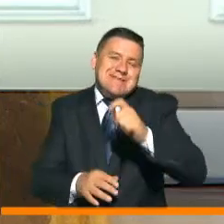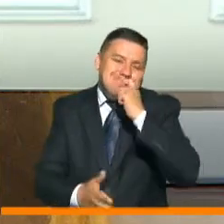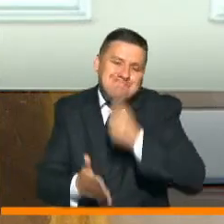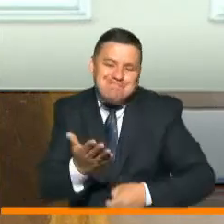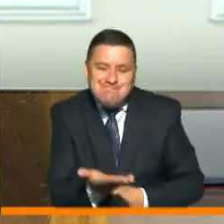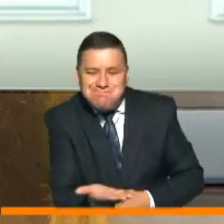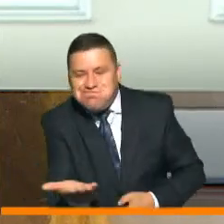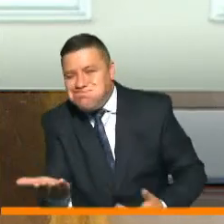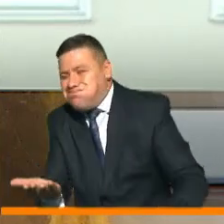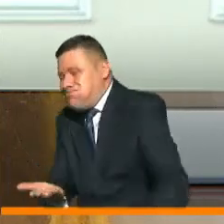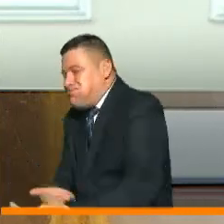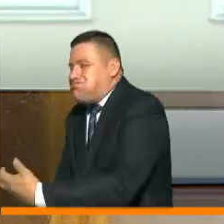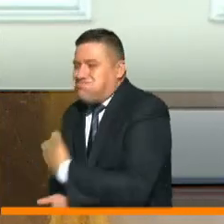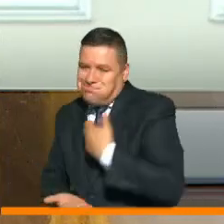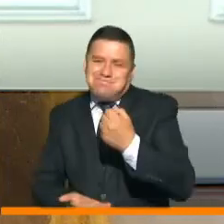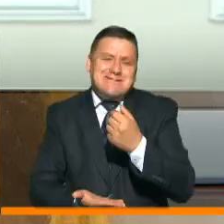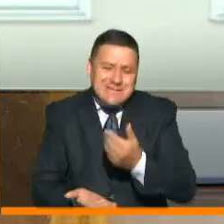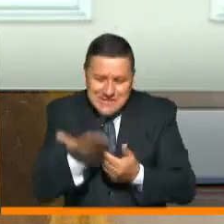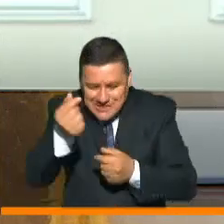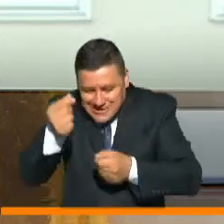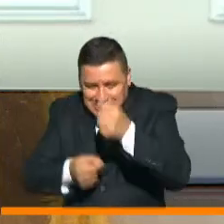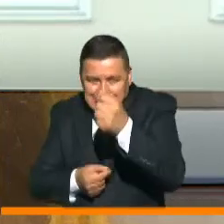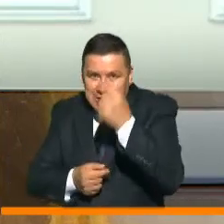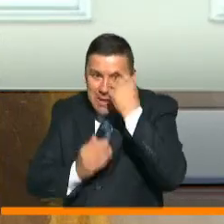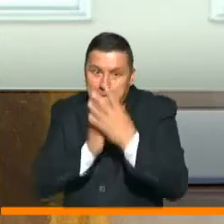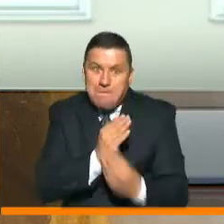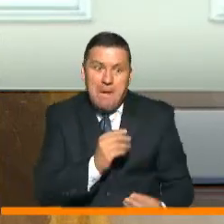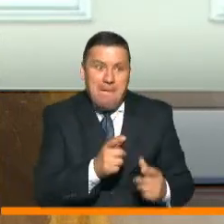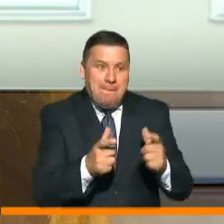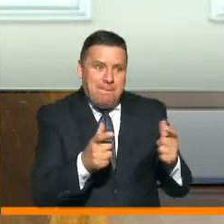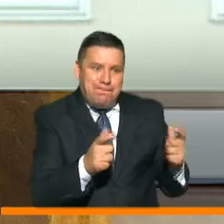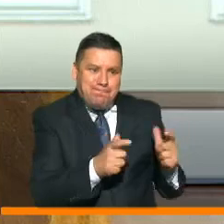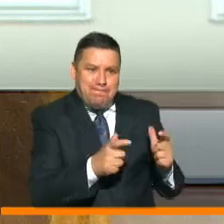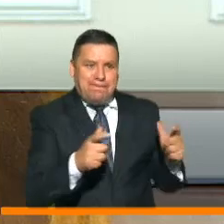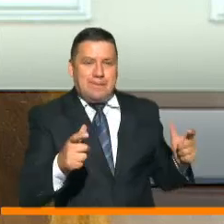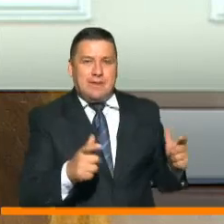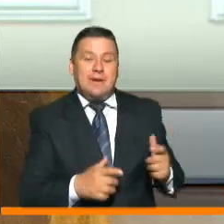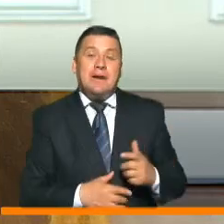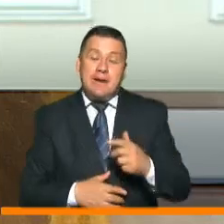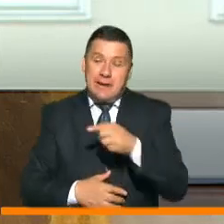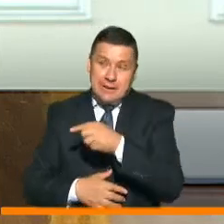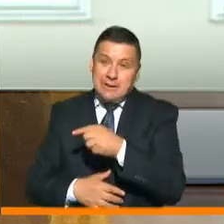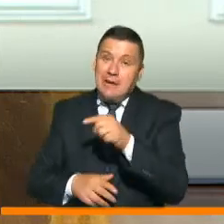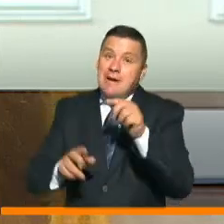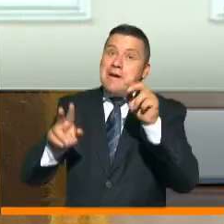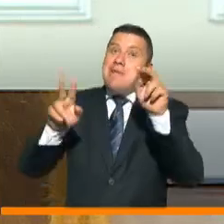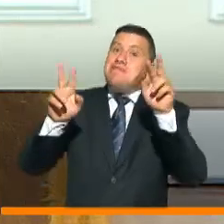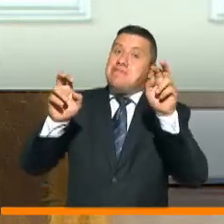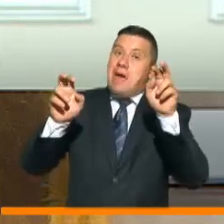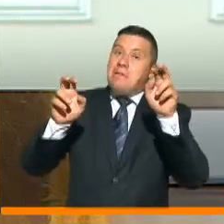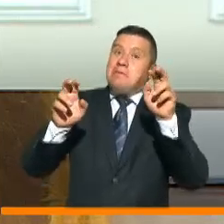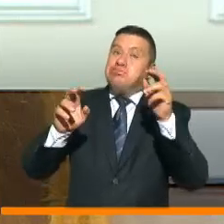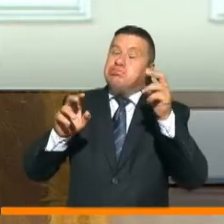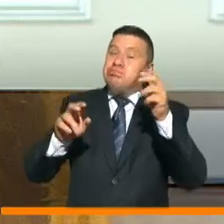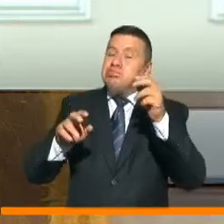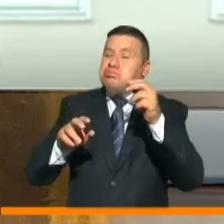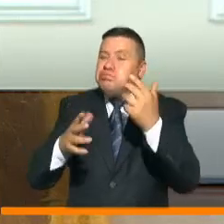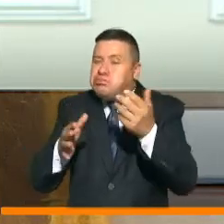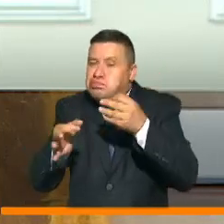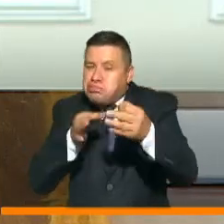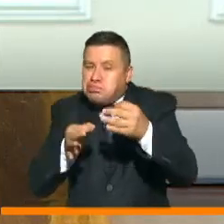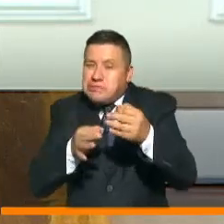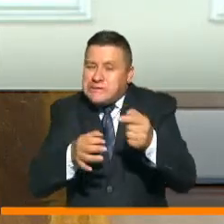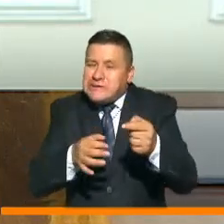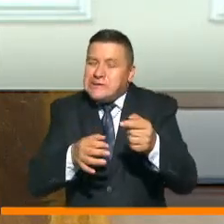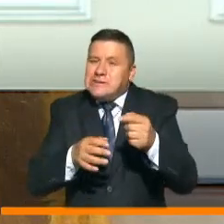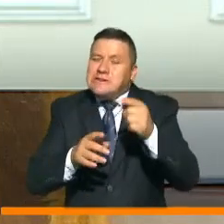un importante mitigante en factores de pobreza, como lo ha dicho el PNUD. Sobre ese tema estaremos haciendo mucha pedagogía, pero esto